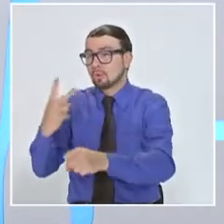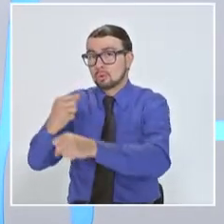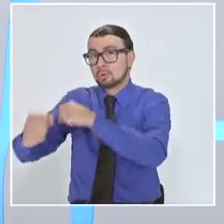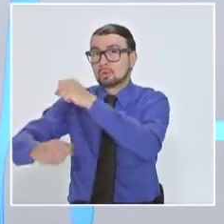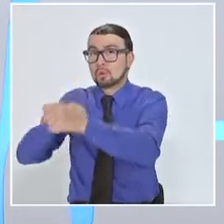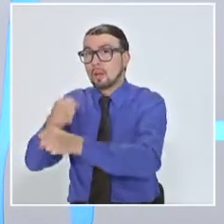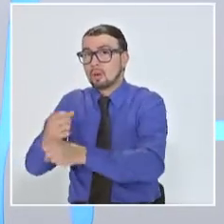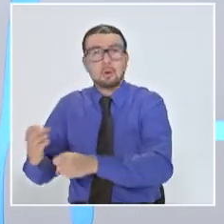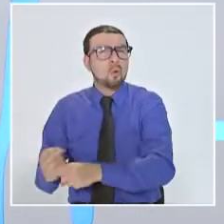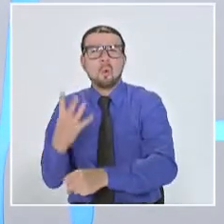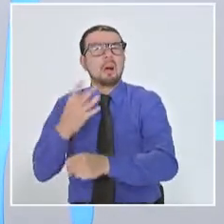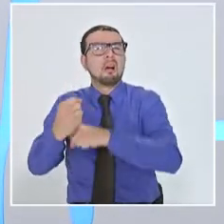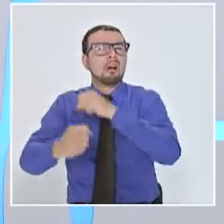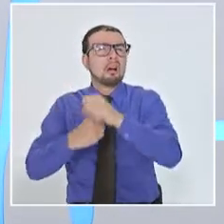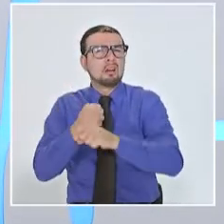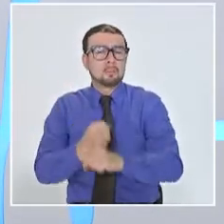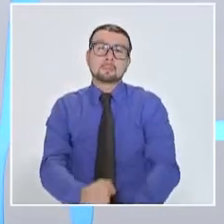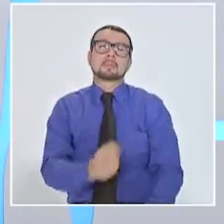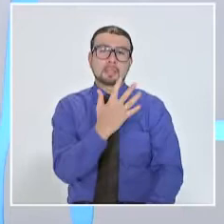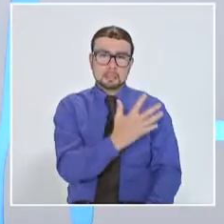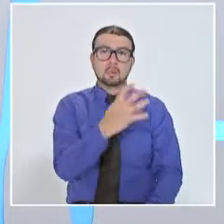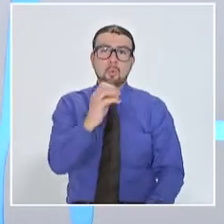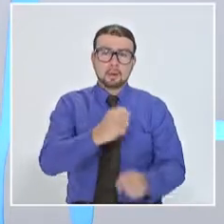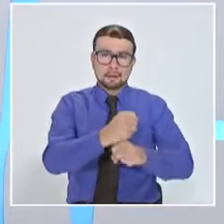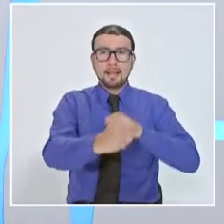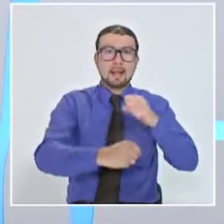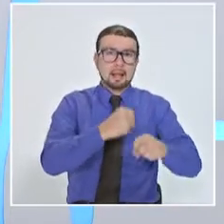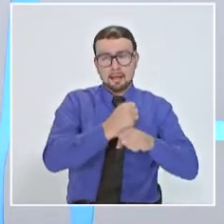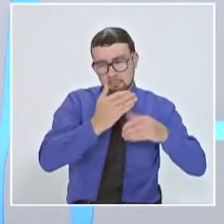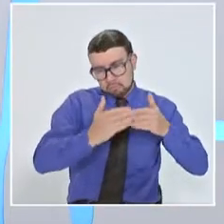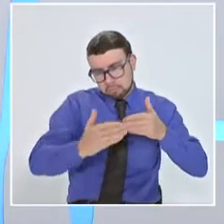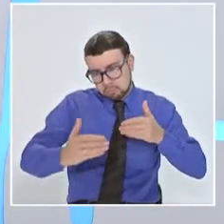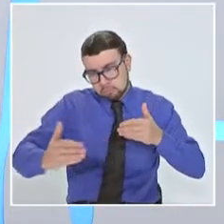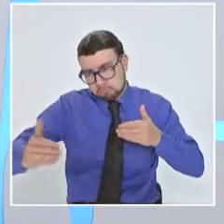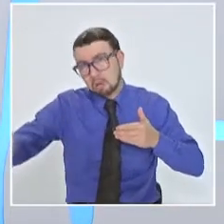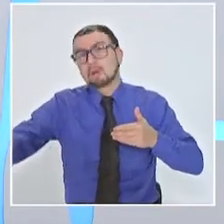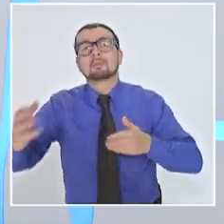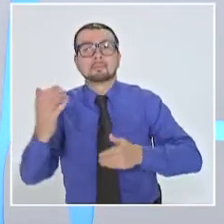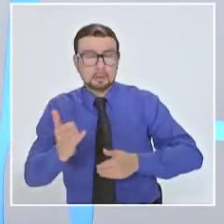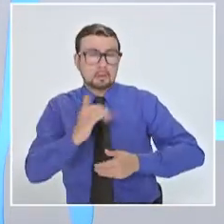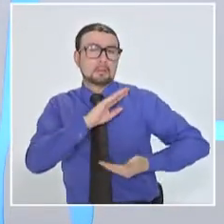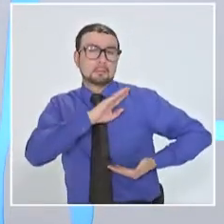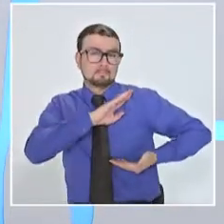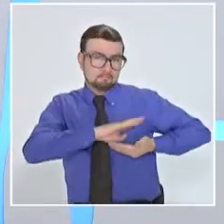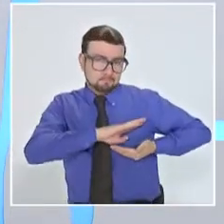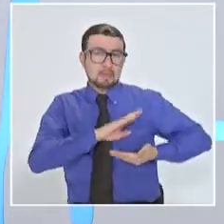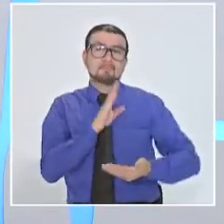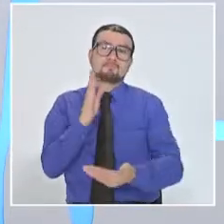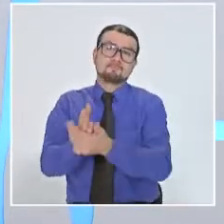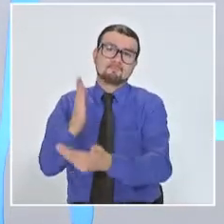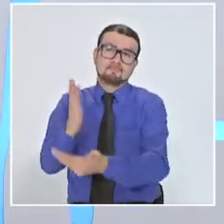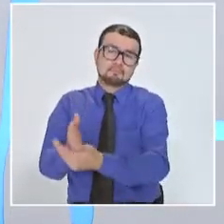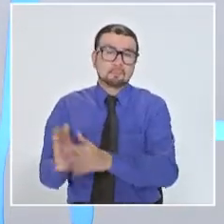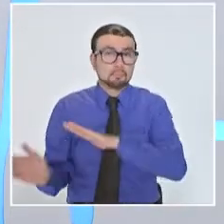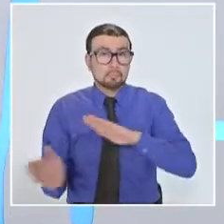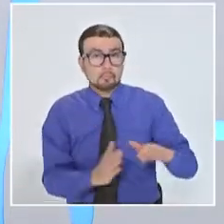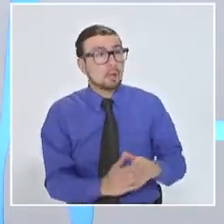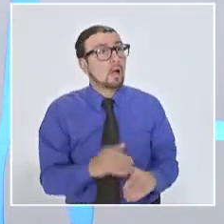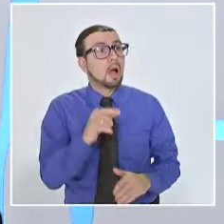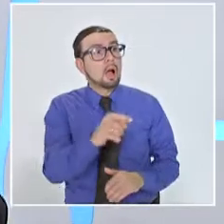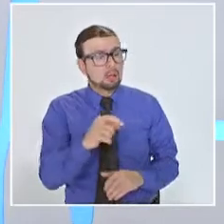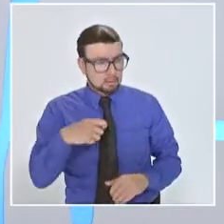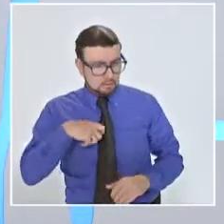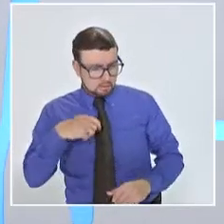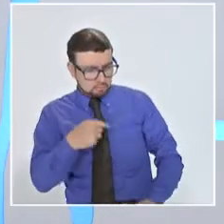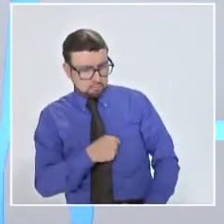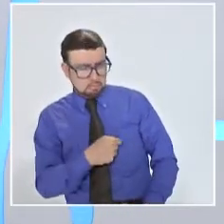mamografía tiene un lenguaje universal creado por la Sociedad Americana de Radiología, donde a la señora le van a decir, oiga, usted tiene un birracero.